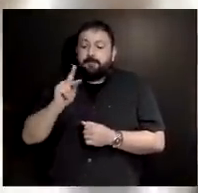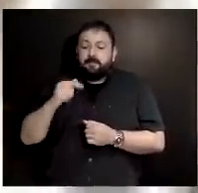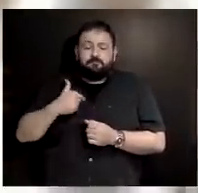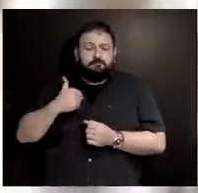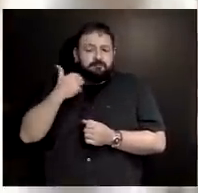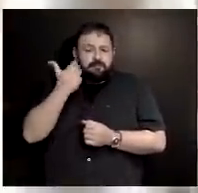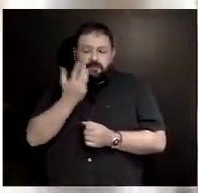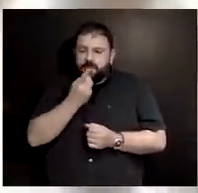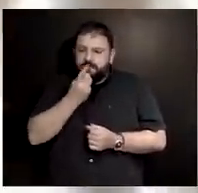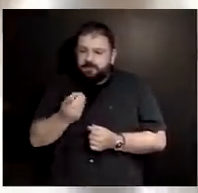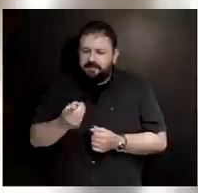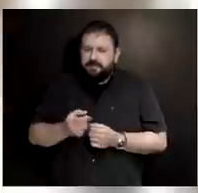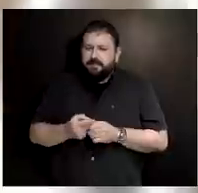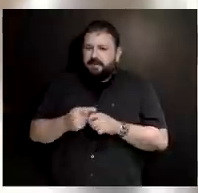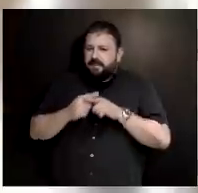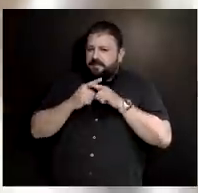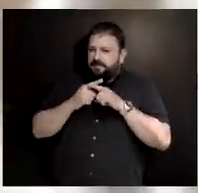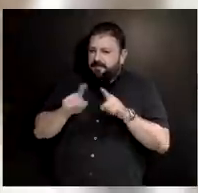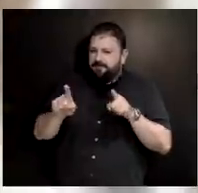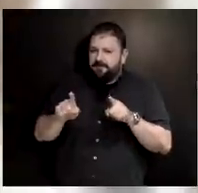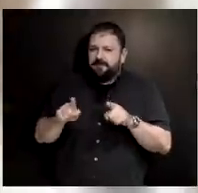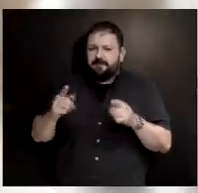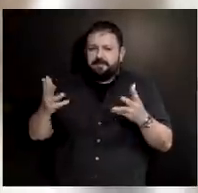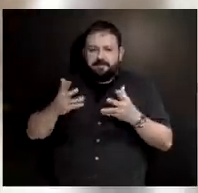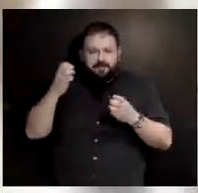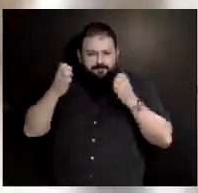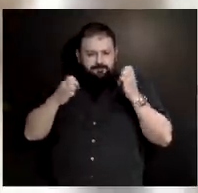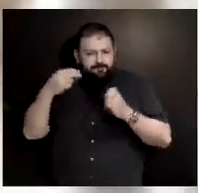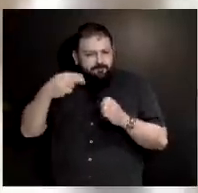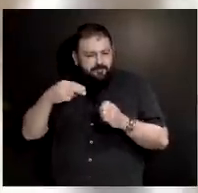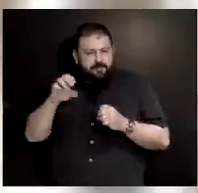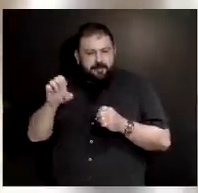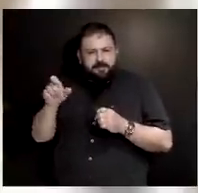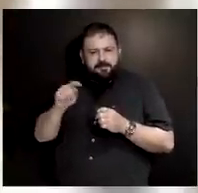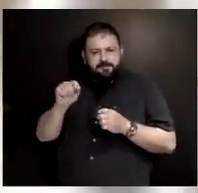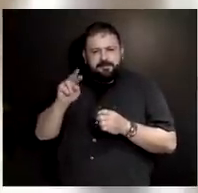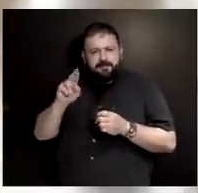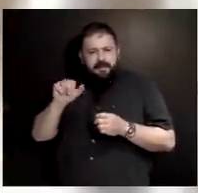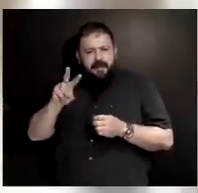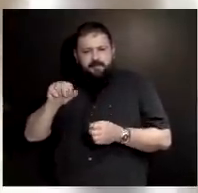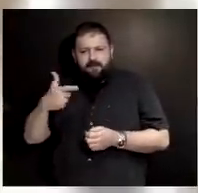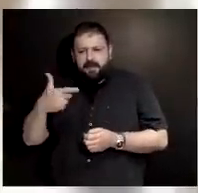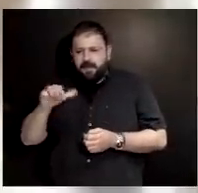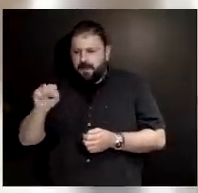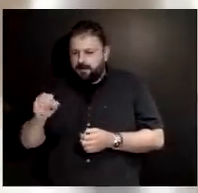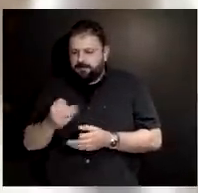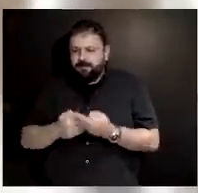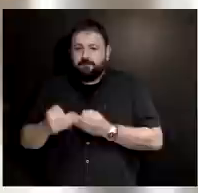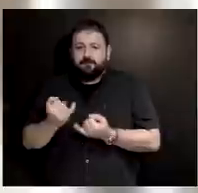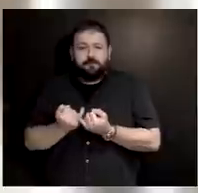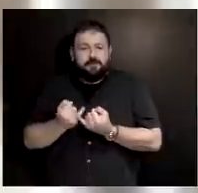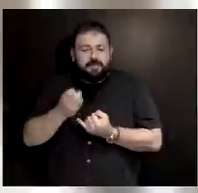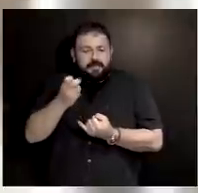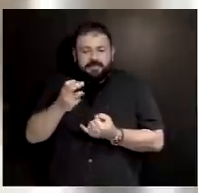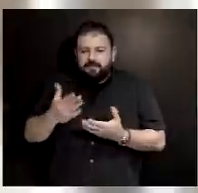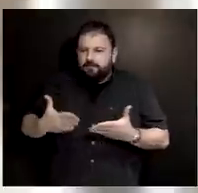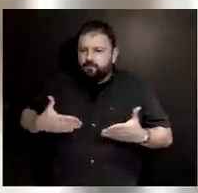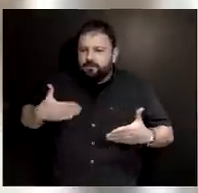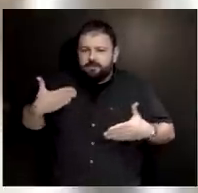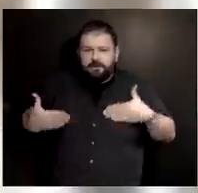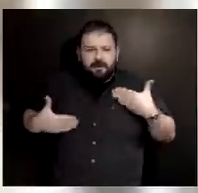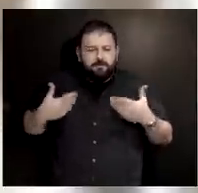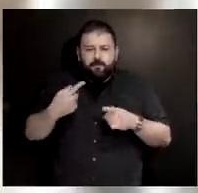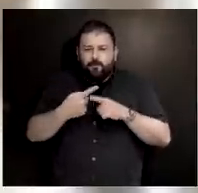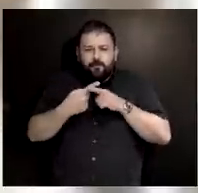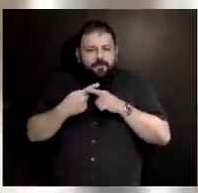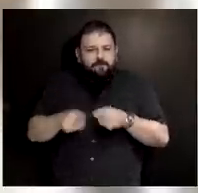Quizá la diferencia de estas extravaganas es que sí tendremos una extravagana muy especial, pero vamos a celebrar muy diferente a los demás